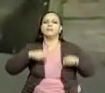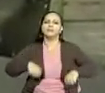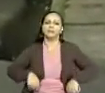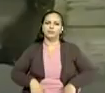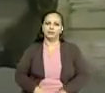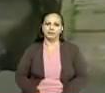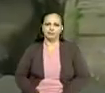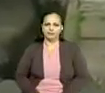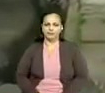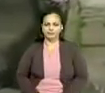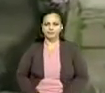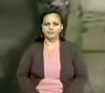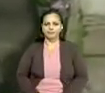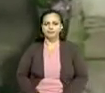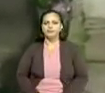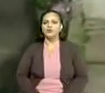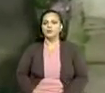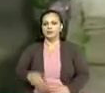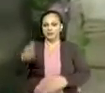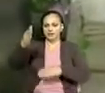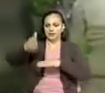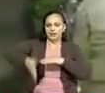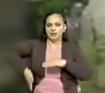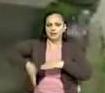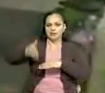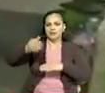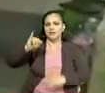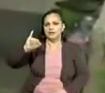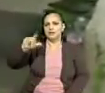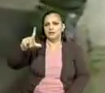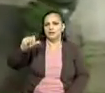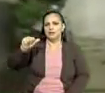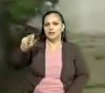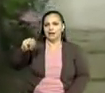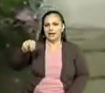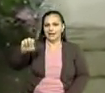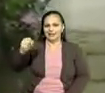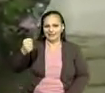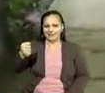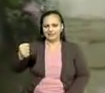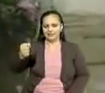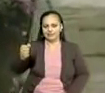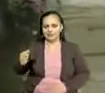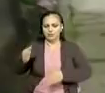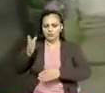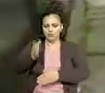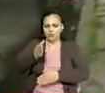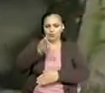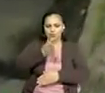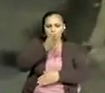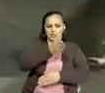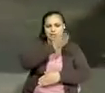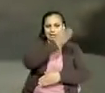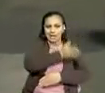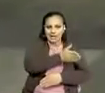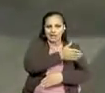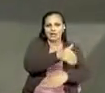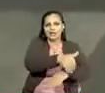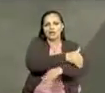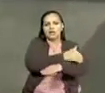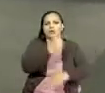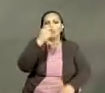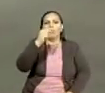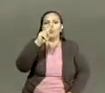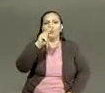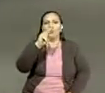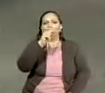calle Circunvalación, desde Ilanes hasta Guayacanes, de un solo sentido hacia el centro de la ciudad. Ya, ok, perfecto. Para hablarnos un poco más